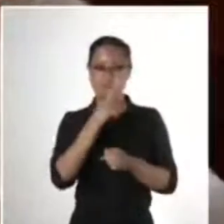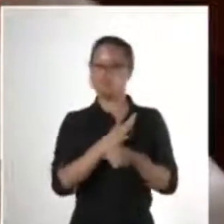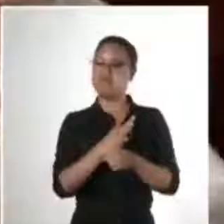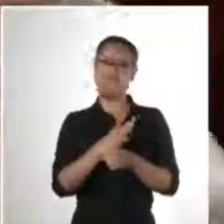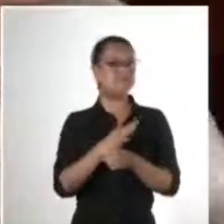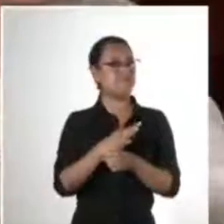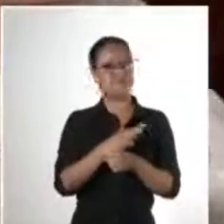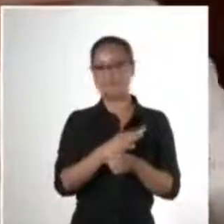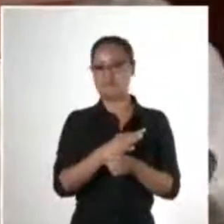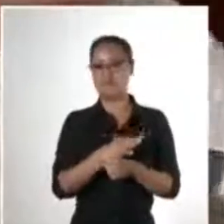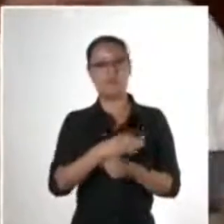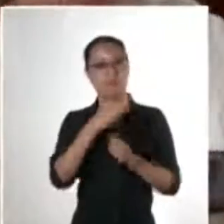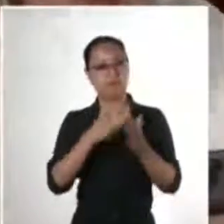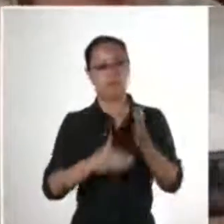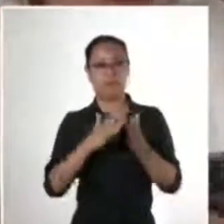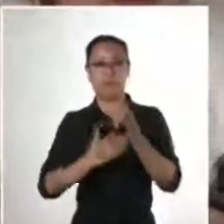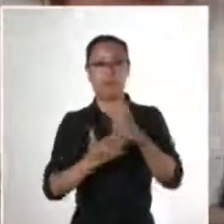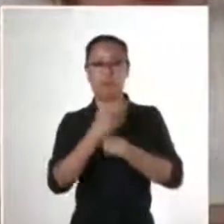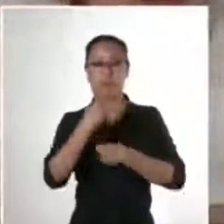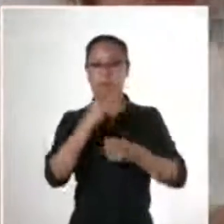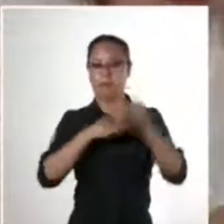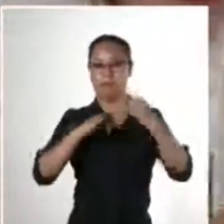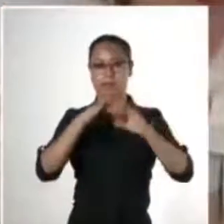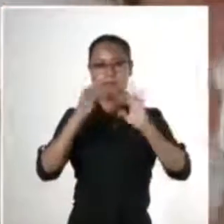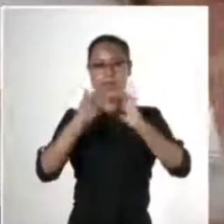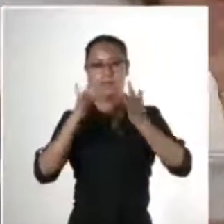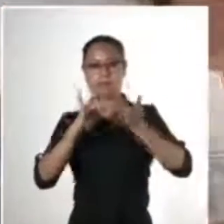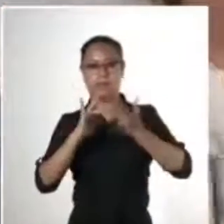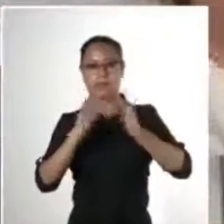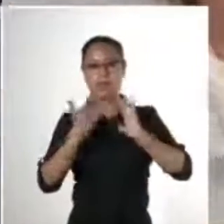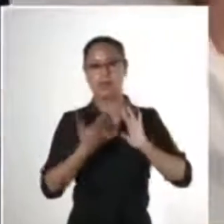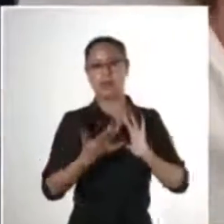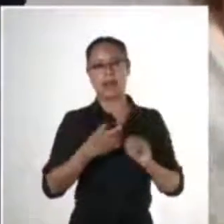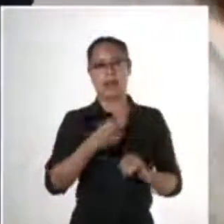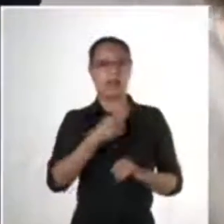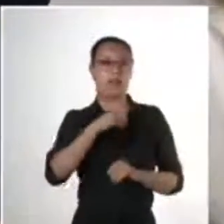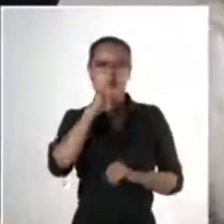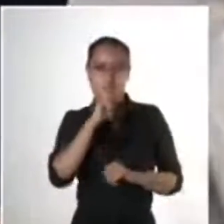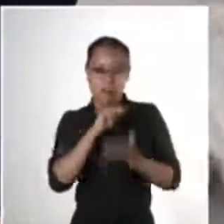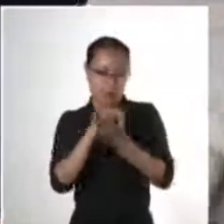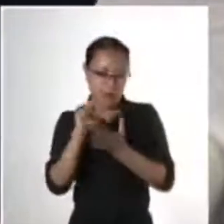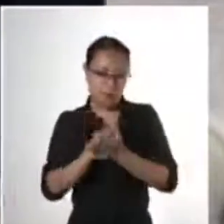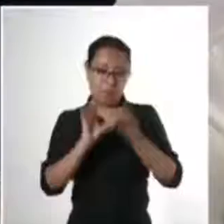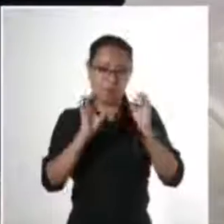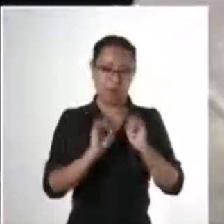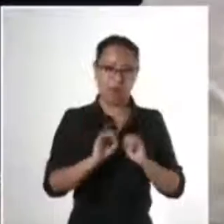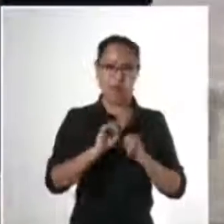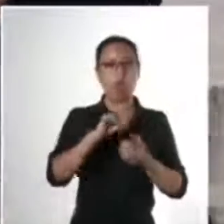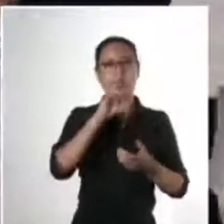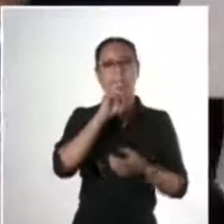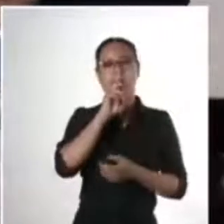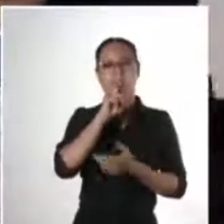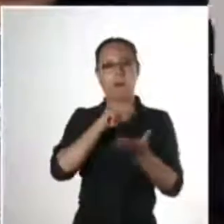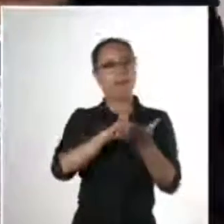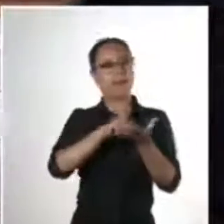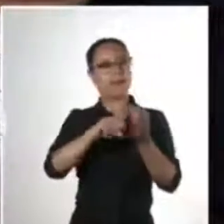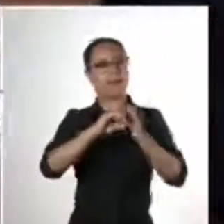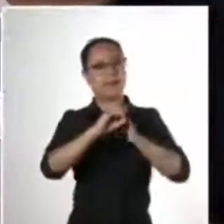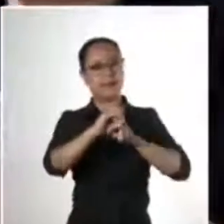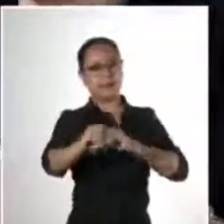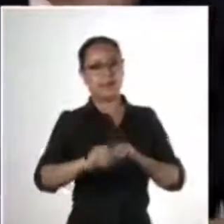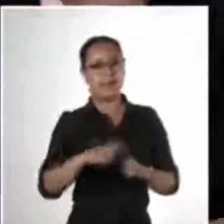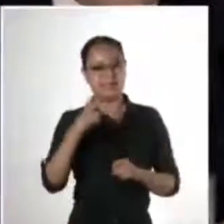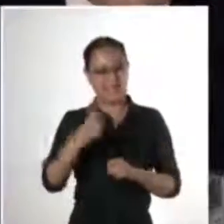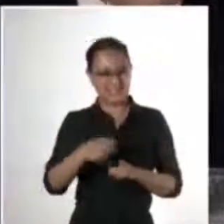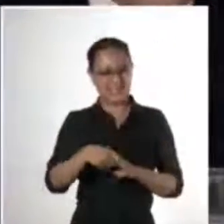los progresos de su gestión. La funcionaria expuso temas como el desarrollo económico, la inclusión y bienestar social, las obras de infraestructura urbana,